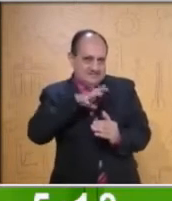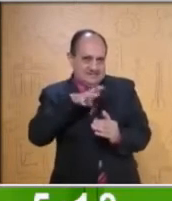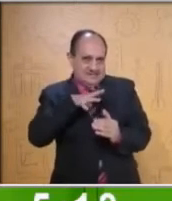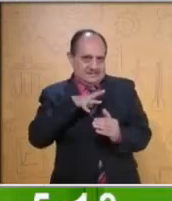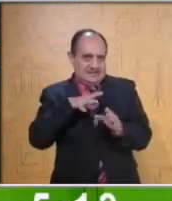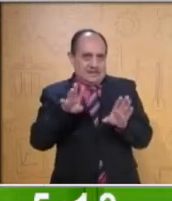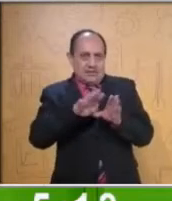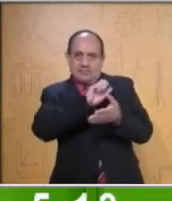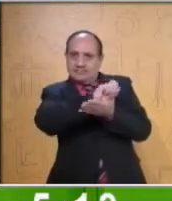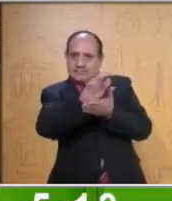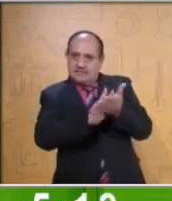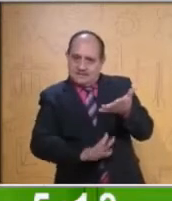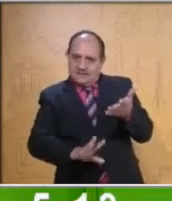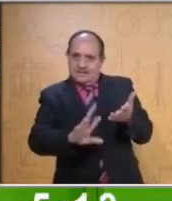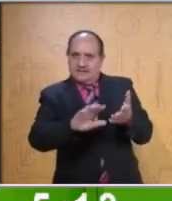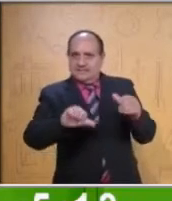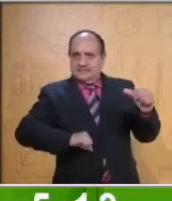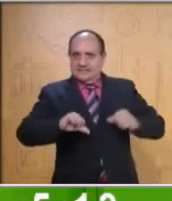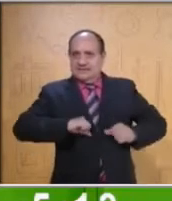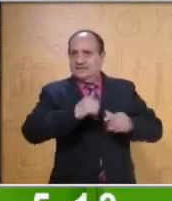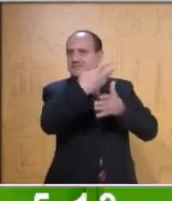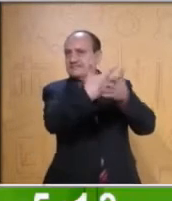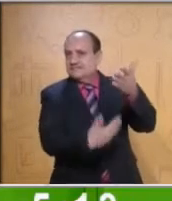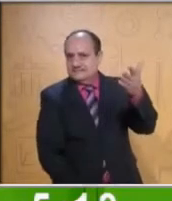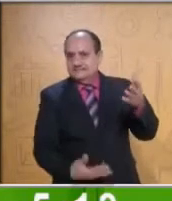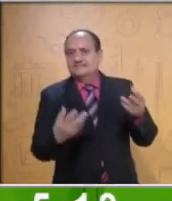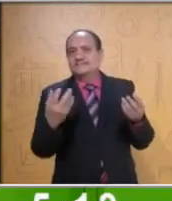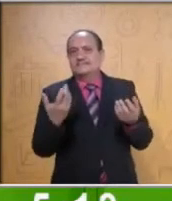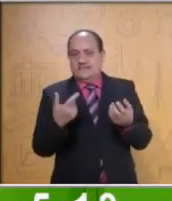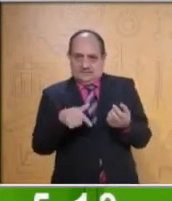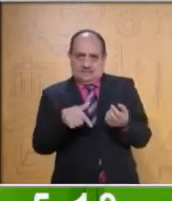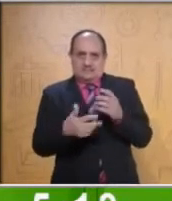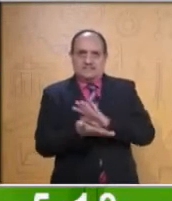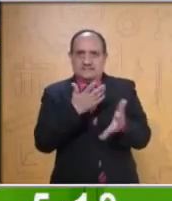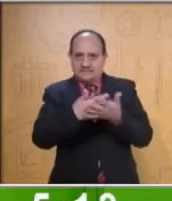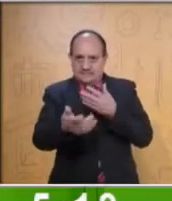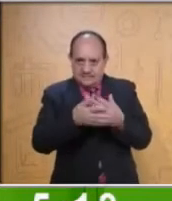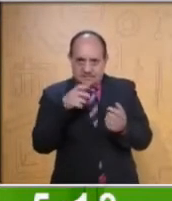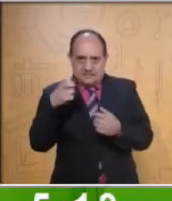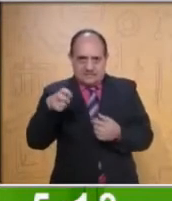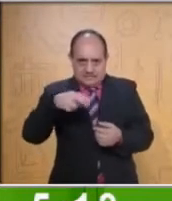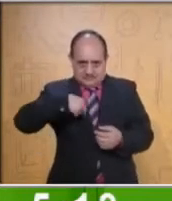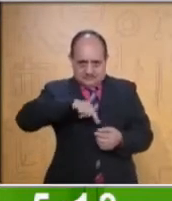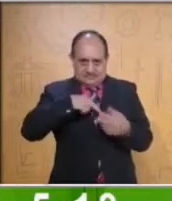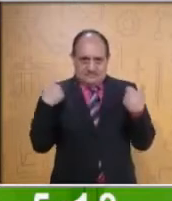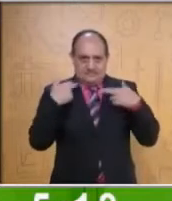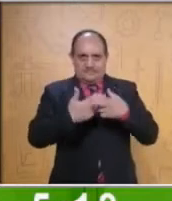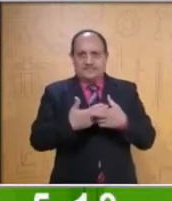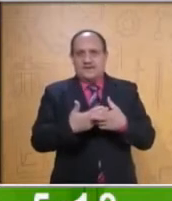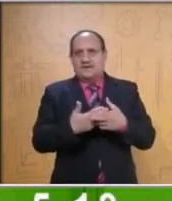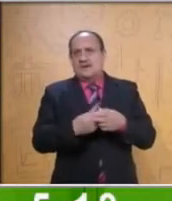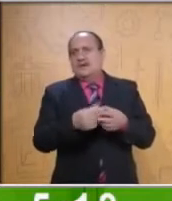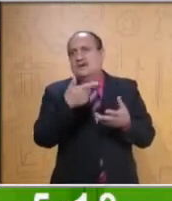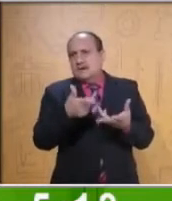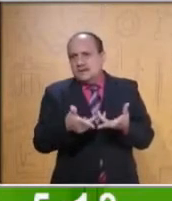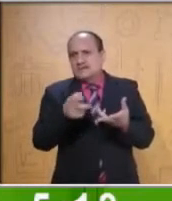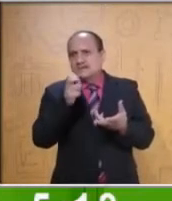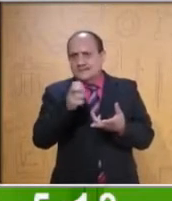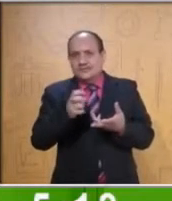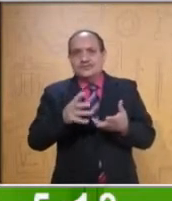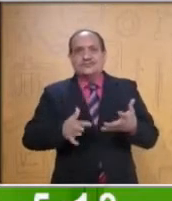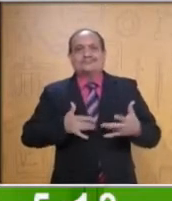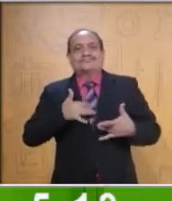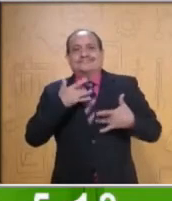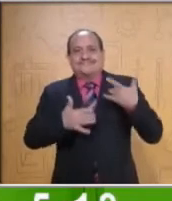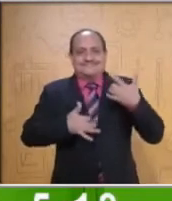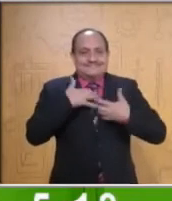trabajar en todas estas actividades que estamos desarrollando los maestros. Y recuerden, todo esto lo estamos haciendo con mucho